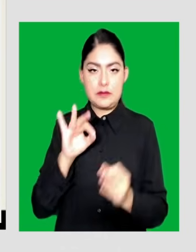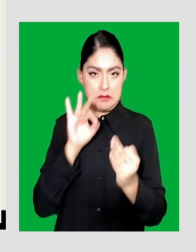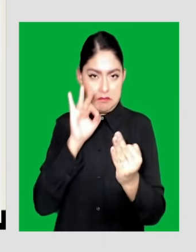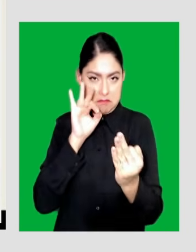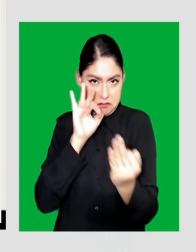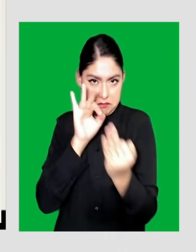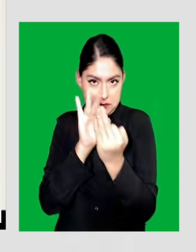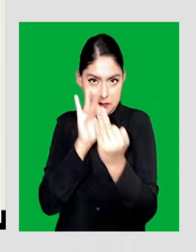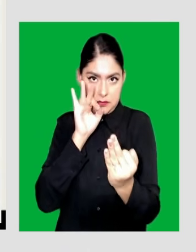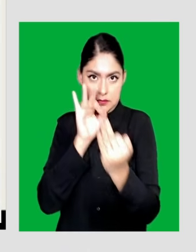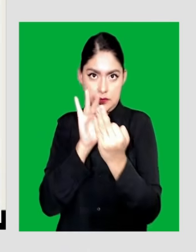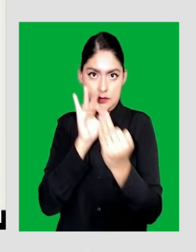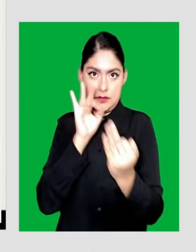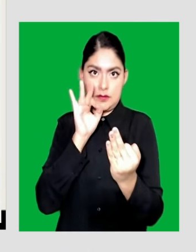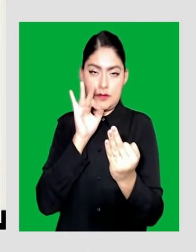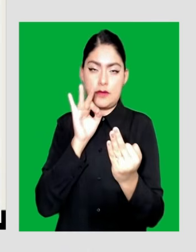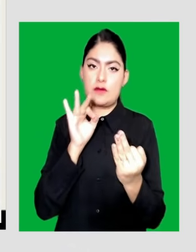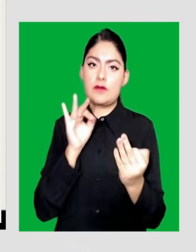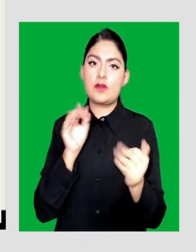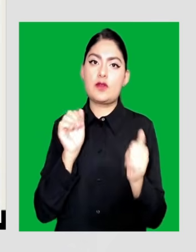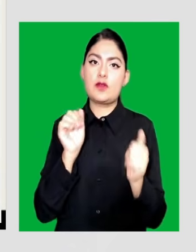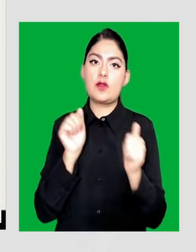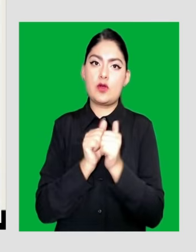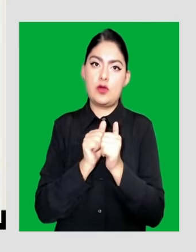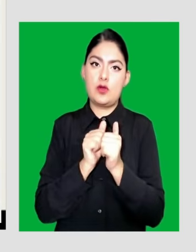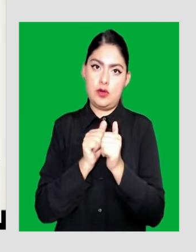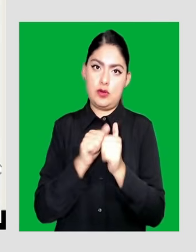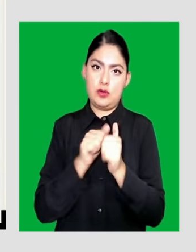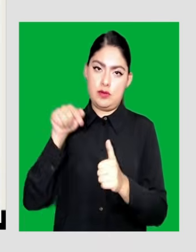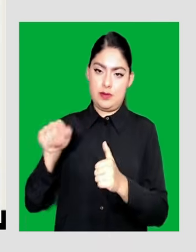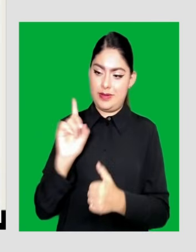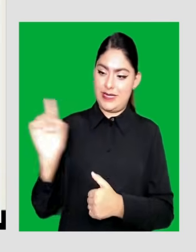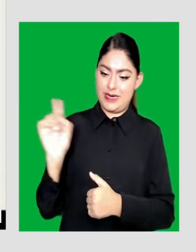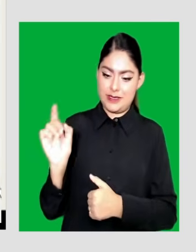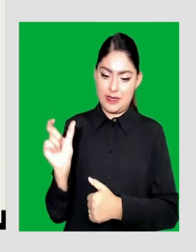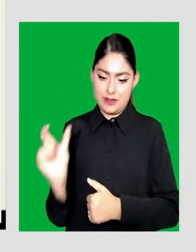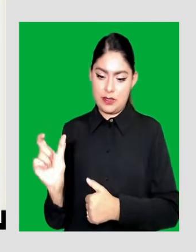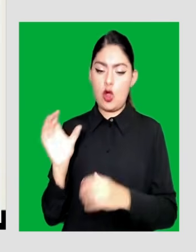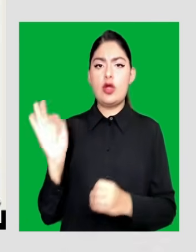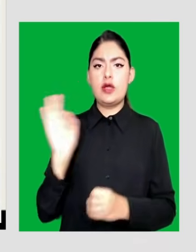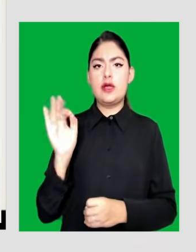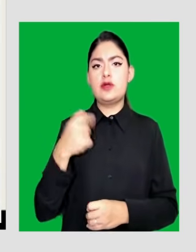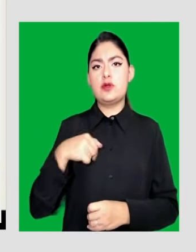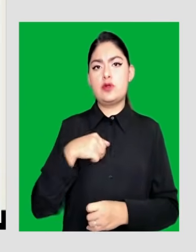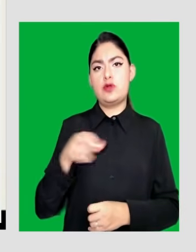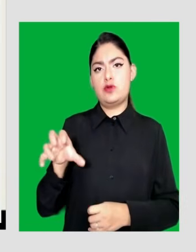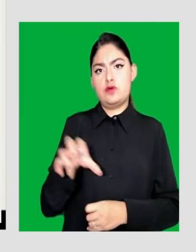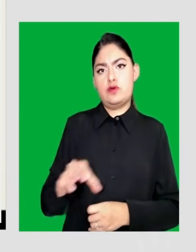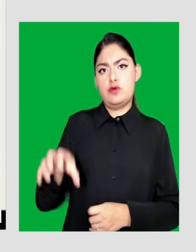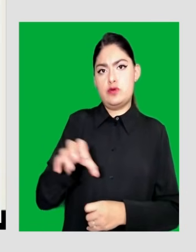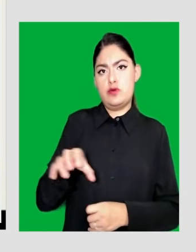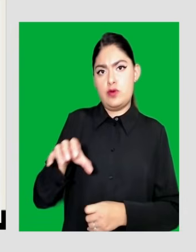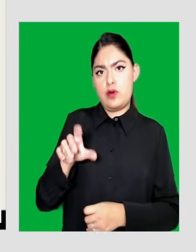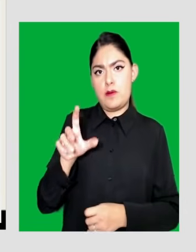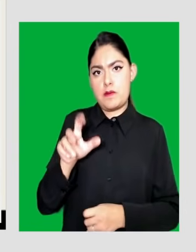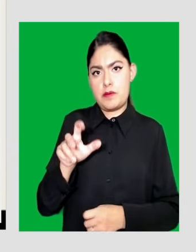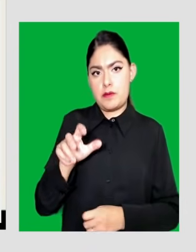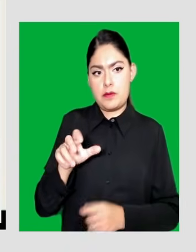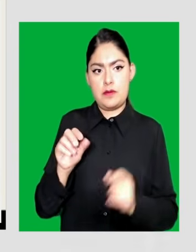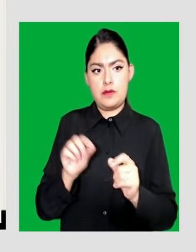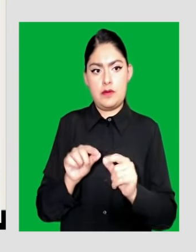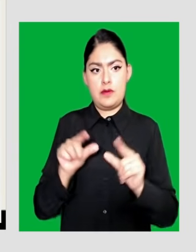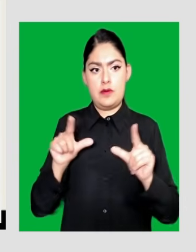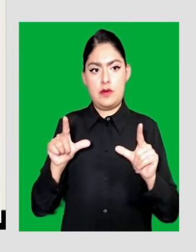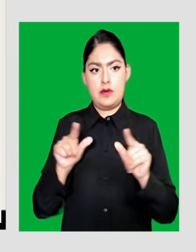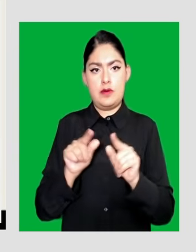más. Con esto crearemos un nuevo proyecto. Como podemos ver, nos abre un mapa